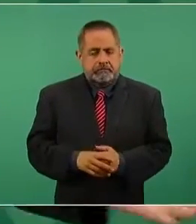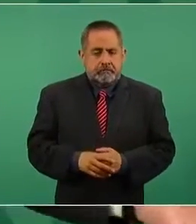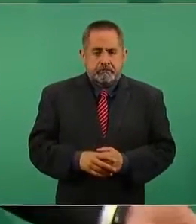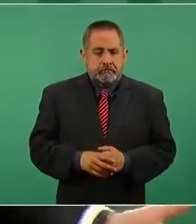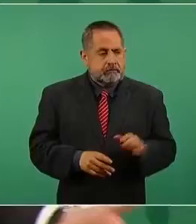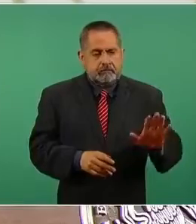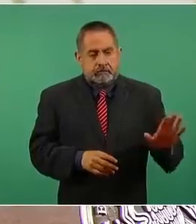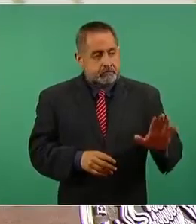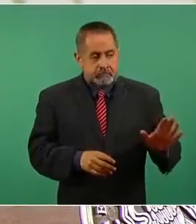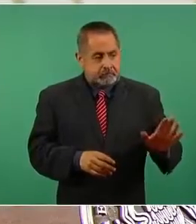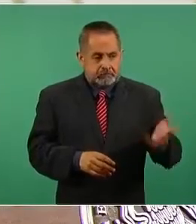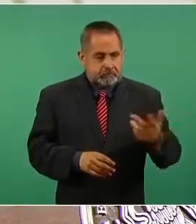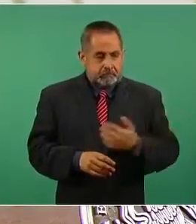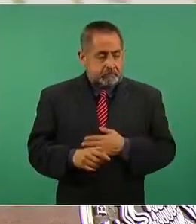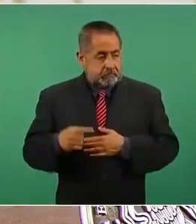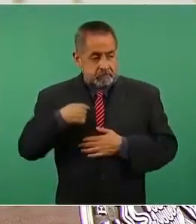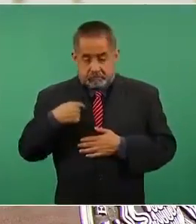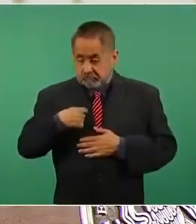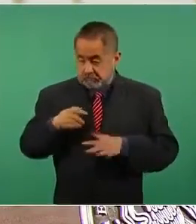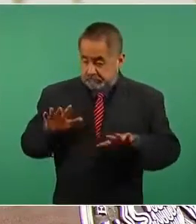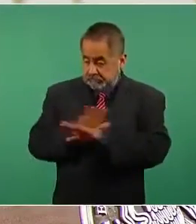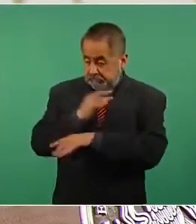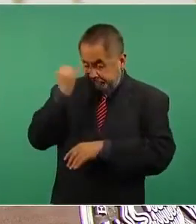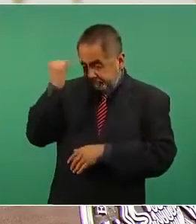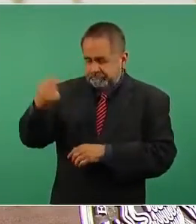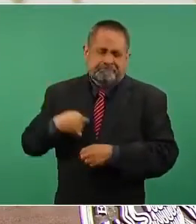no nos van a convencer. O sea, imagínense